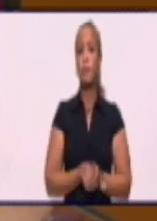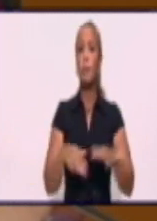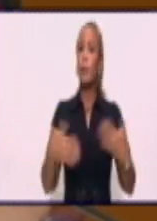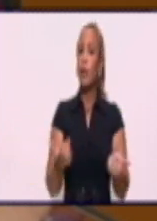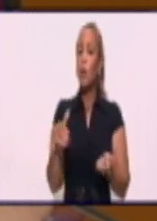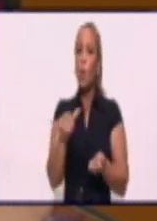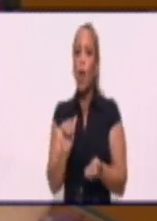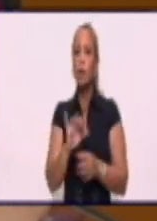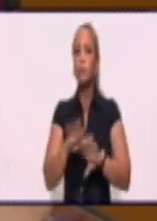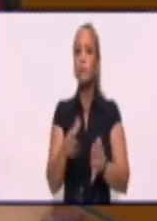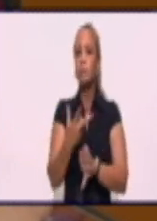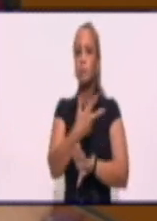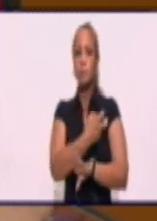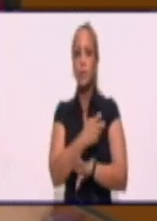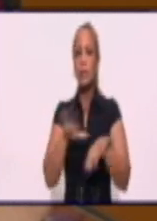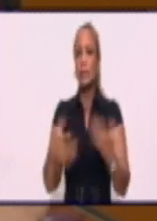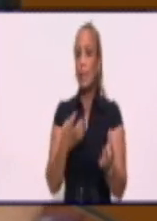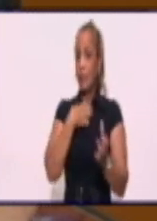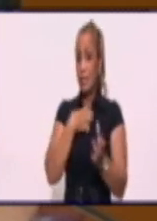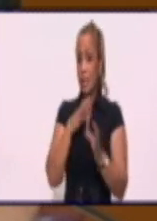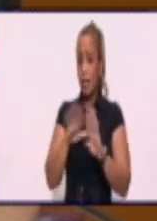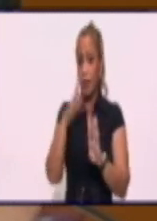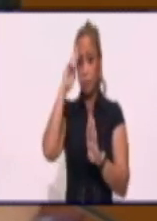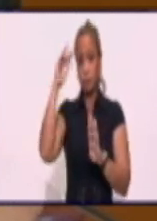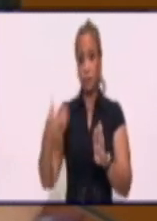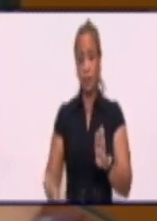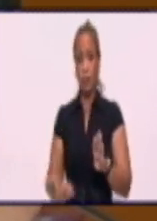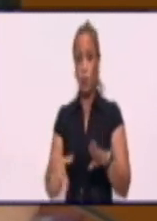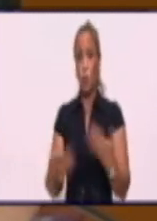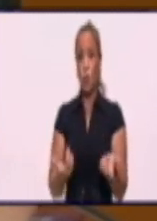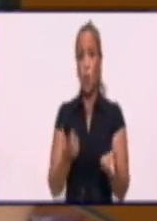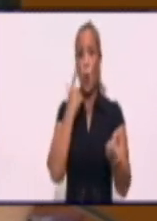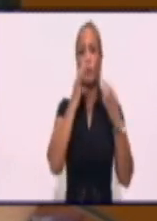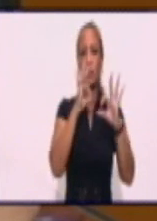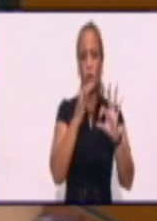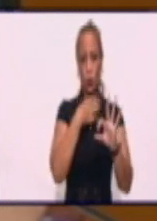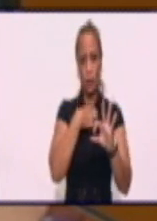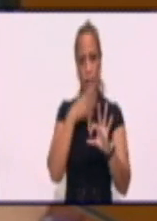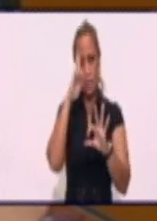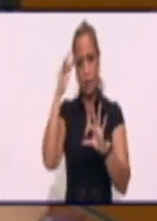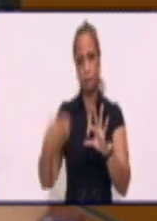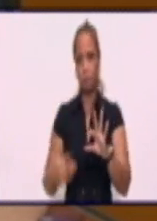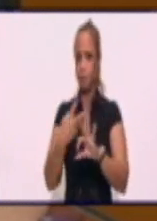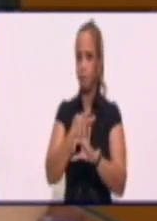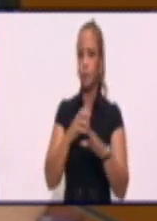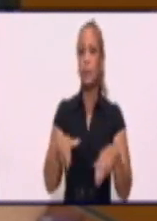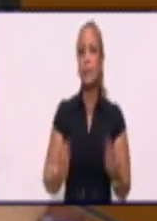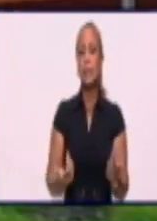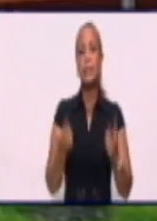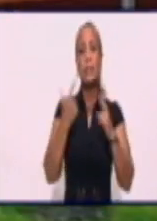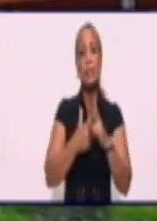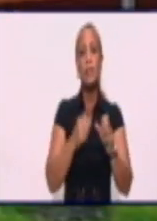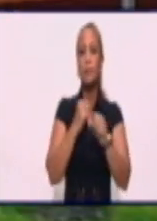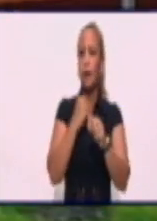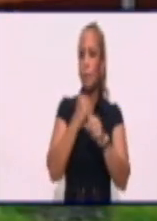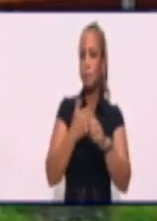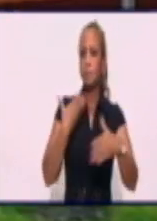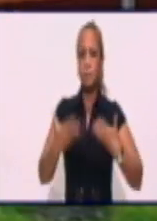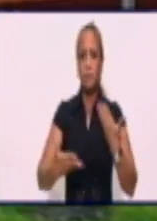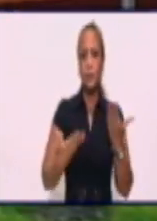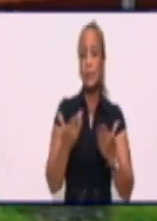inmunización que recibió el sector de la salud, con la protección que recibió el sector de la salud y con el dinamismo que hoy se está llevando la